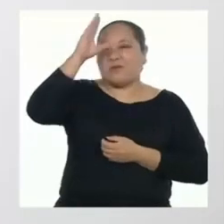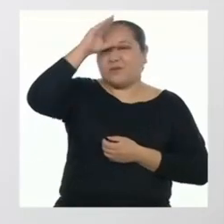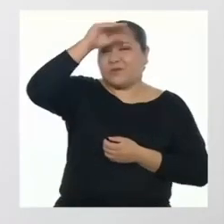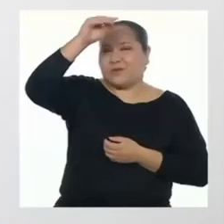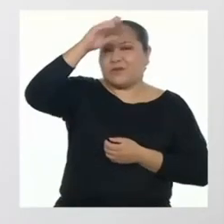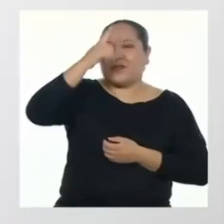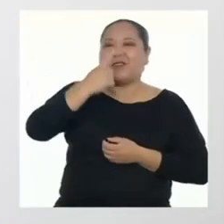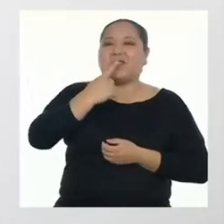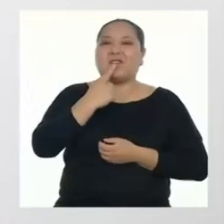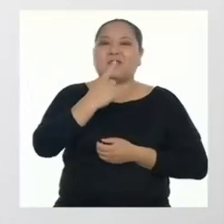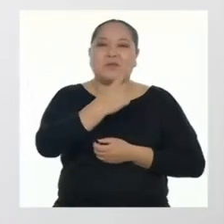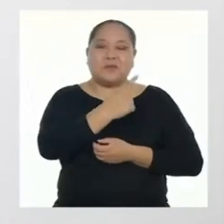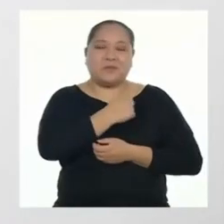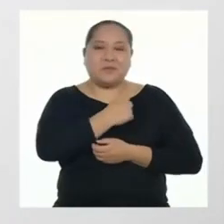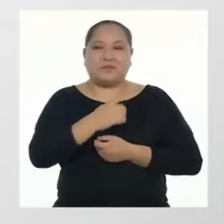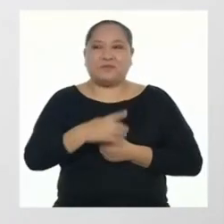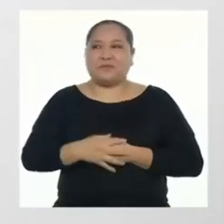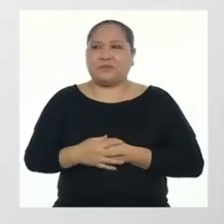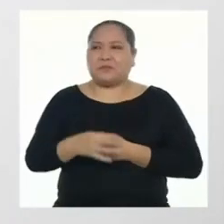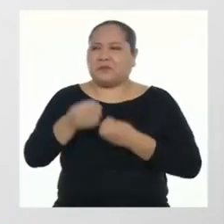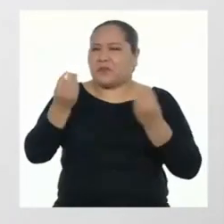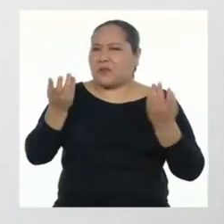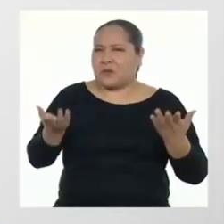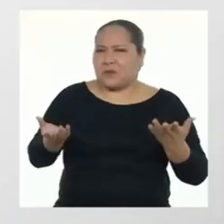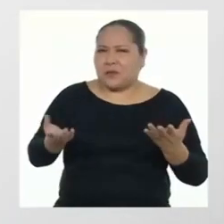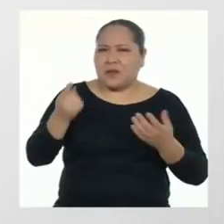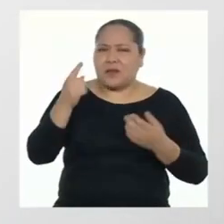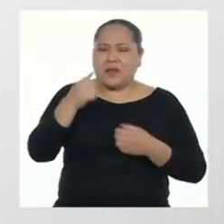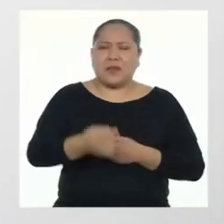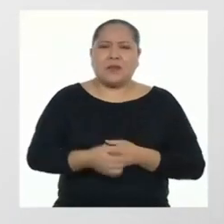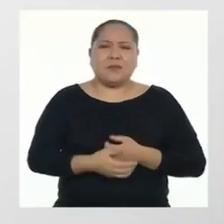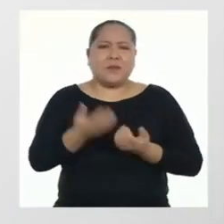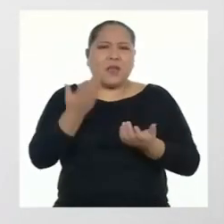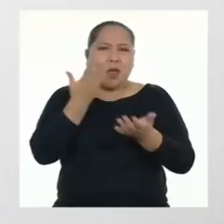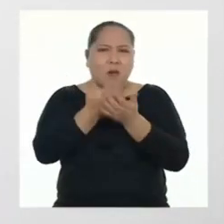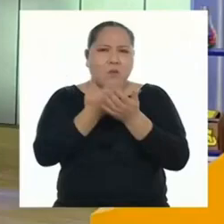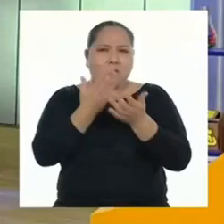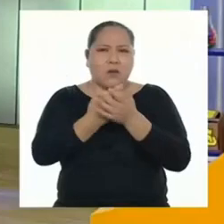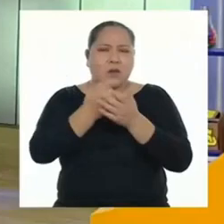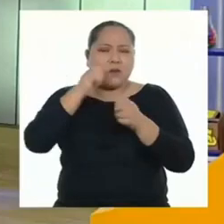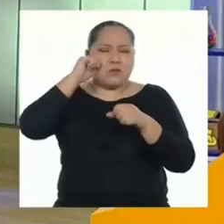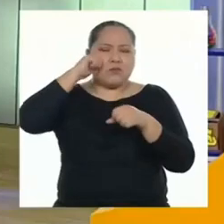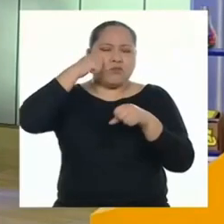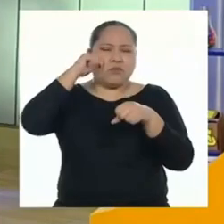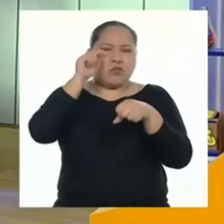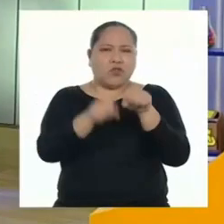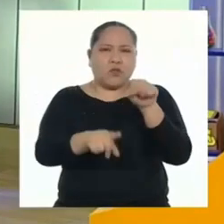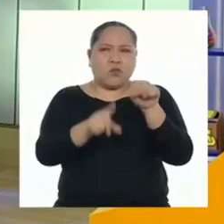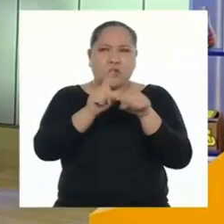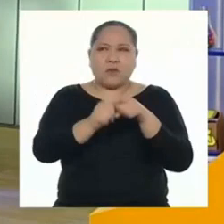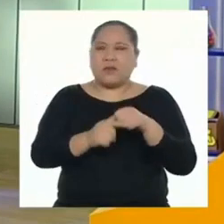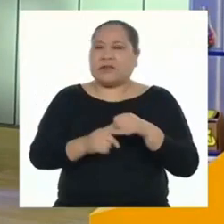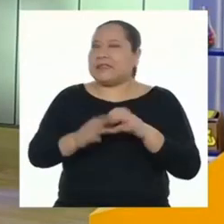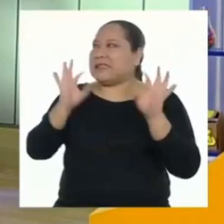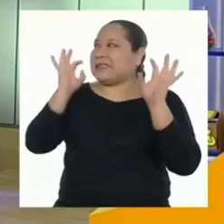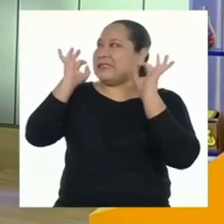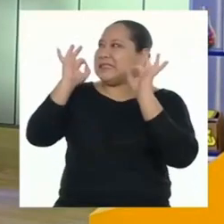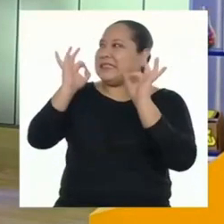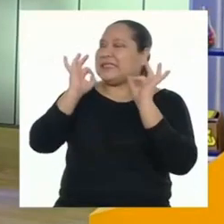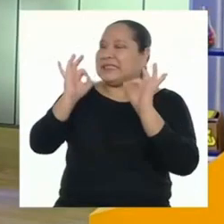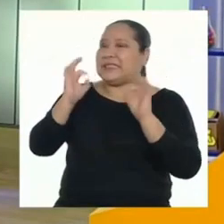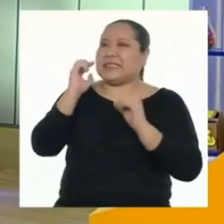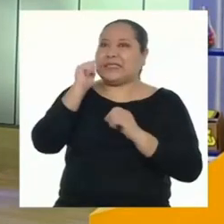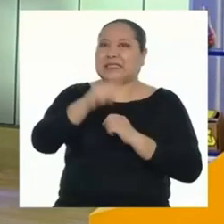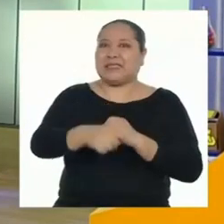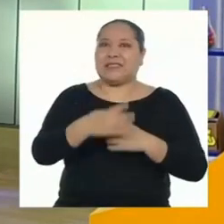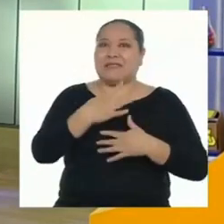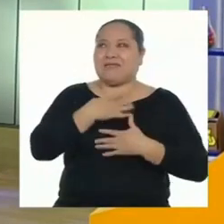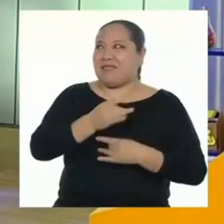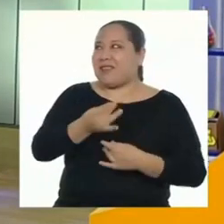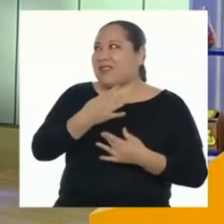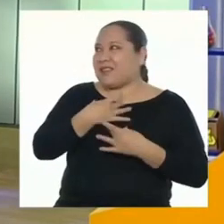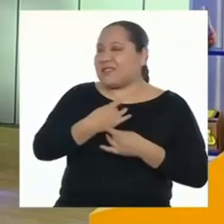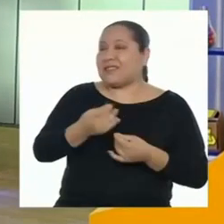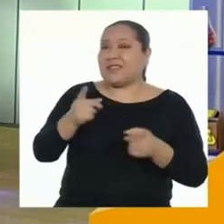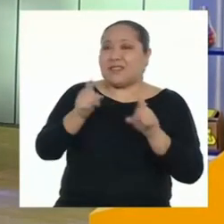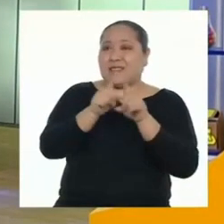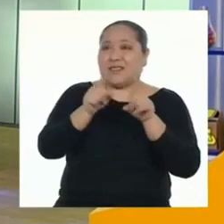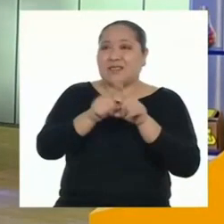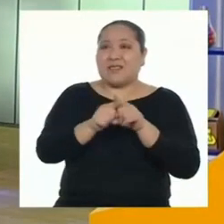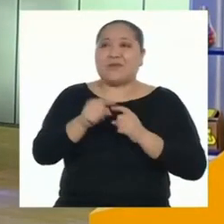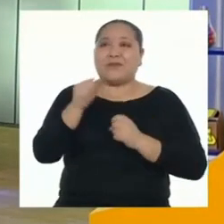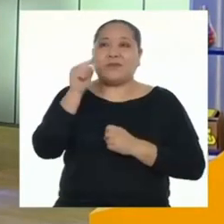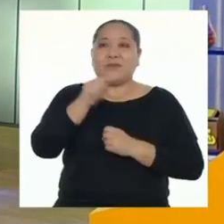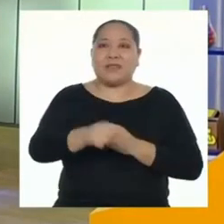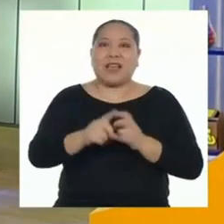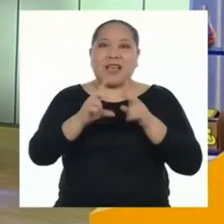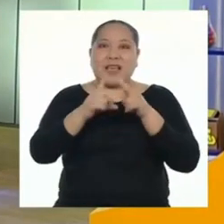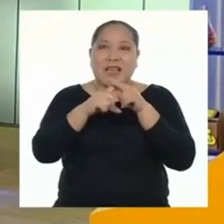del primero de secundaria? ¿Cómo les fue con el experimento de las cebollas? Uy, ha estado excelente y muy interesante. Ya